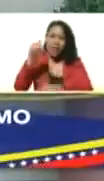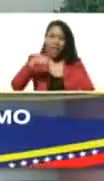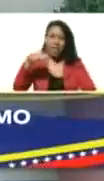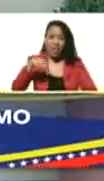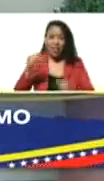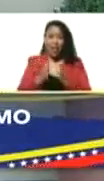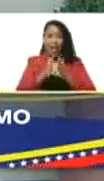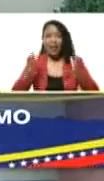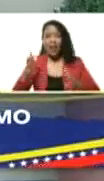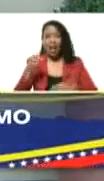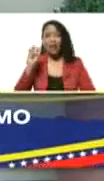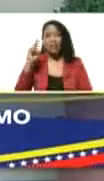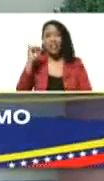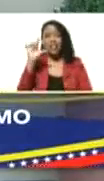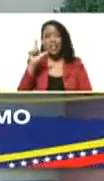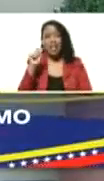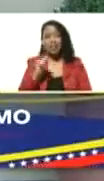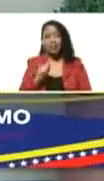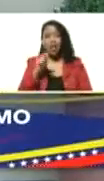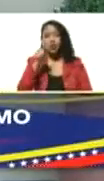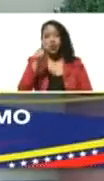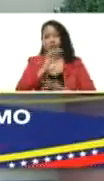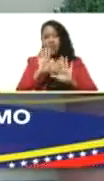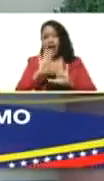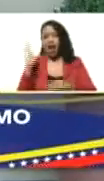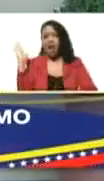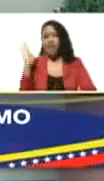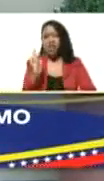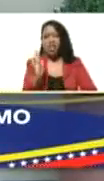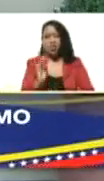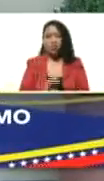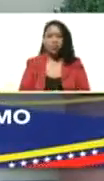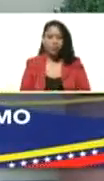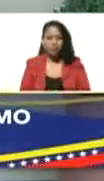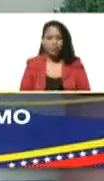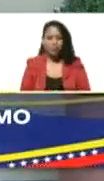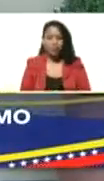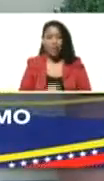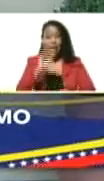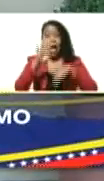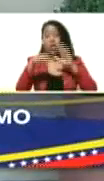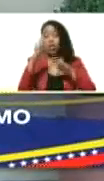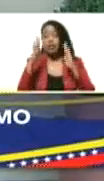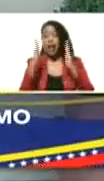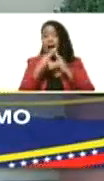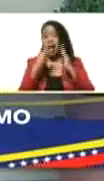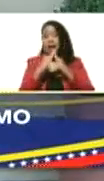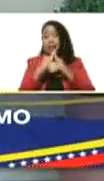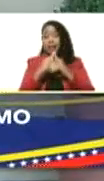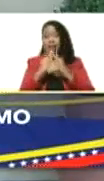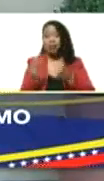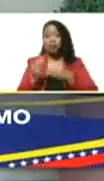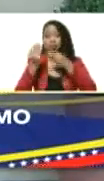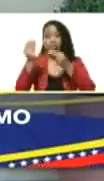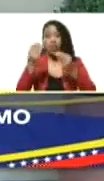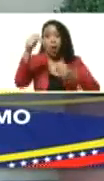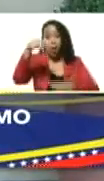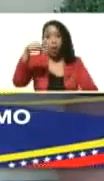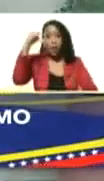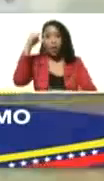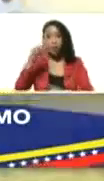Gran Villa. Ya usted estuvo en este urbanismo, señor presidente. 14 viviendas están siendo entregadas en el día de